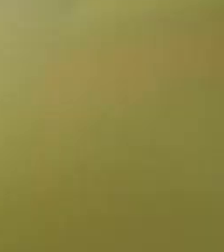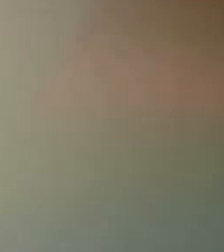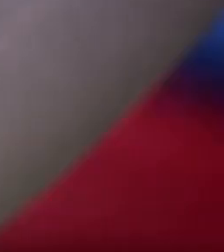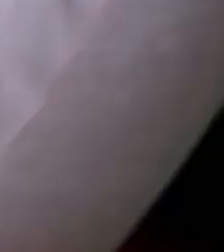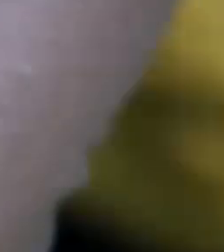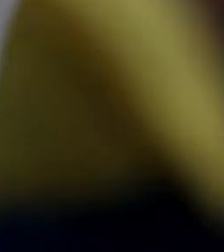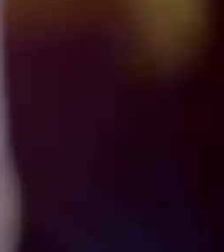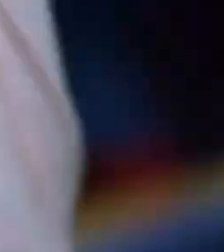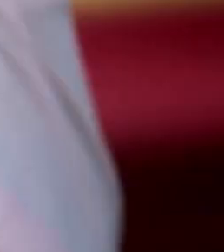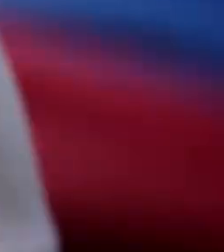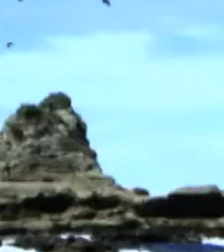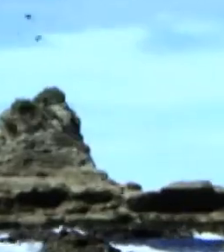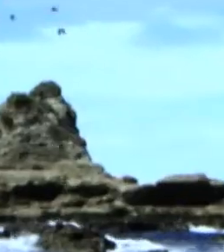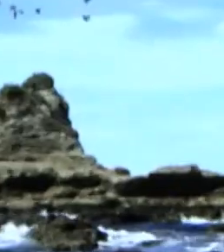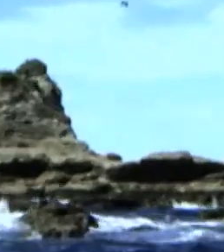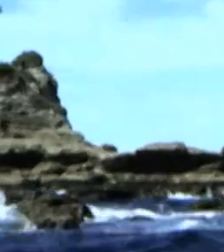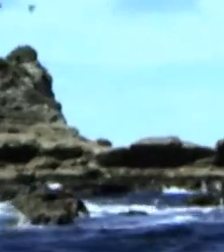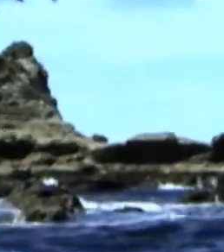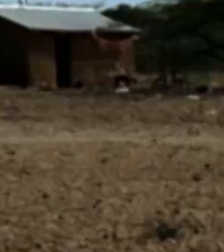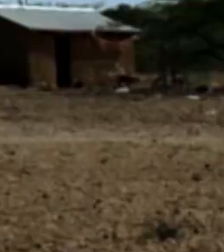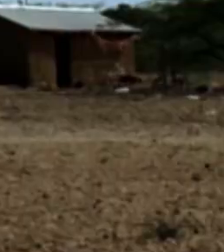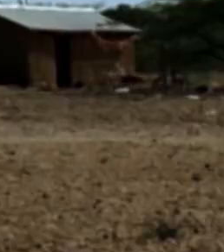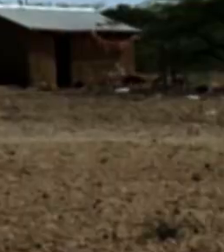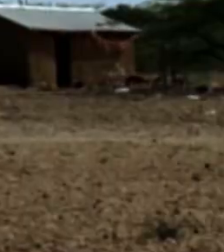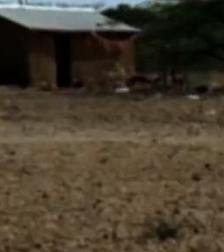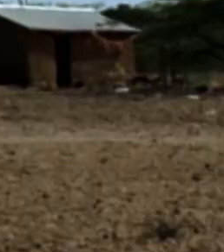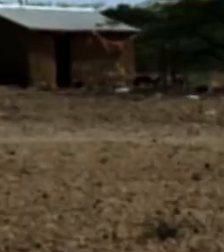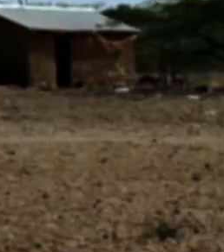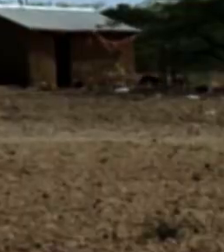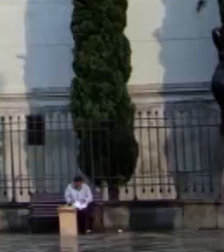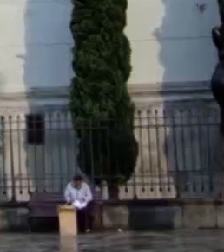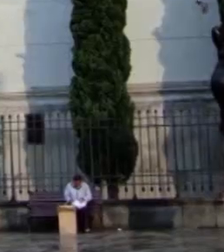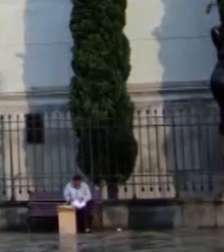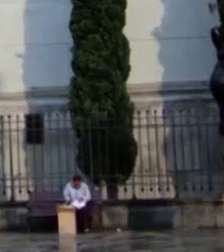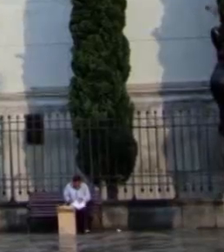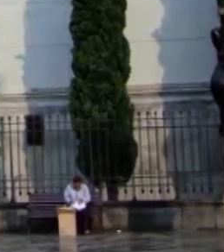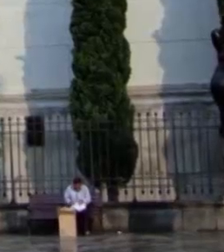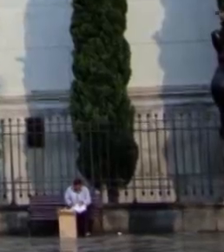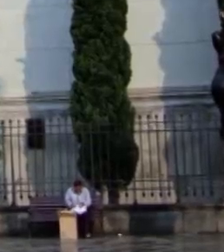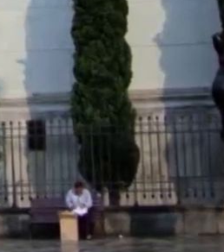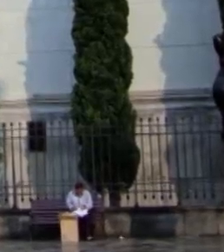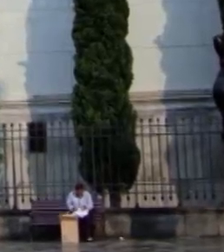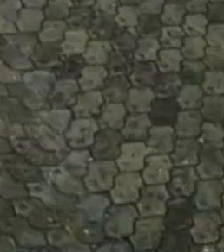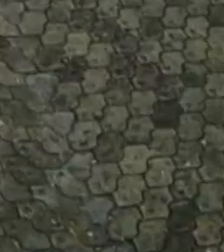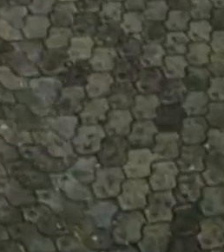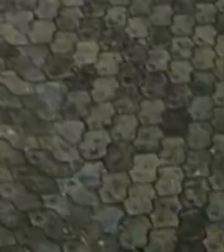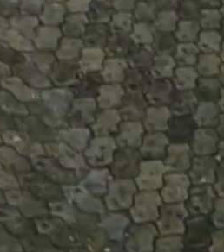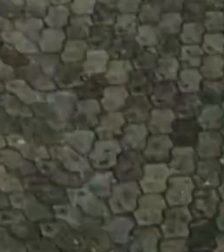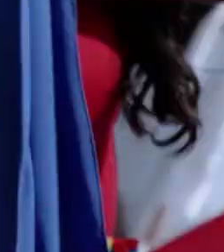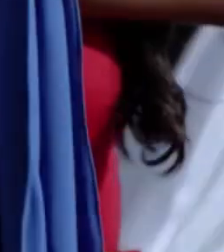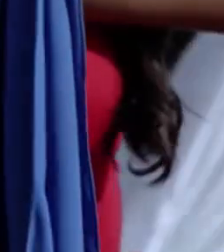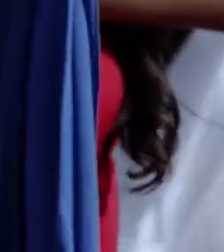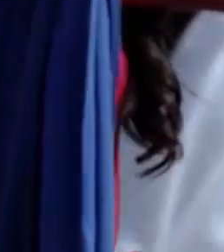Oh Gloria impal oilo